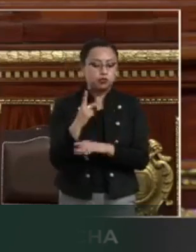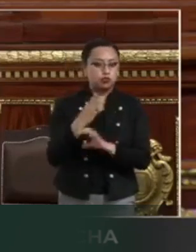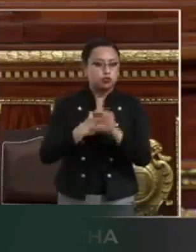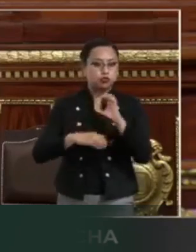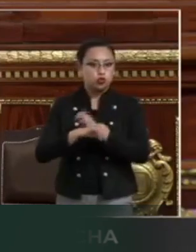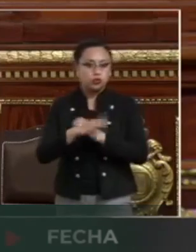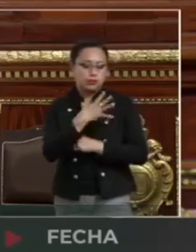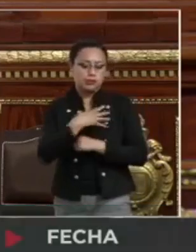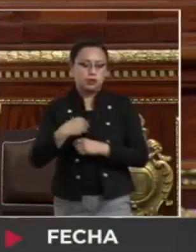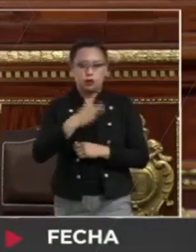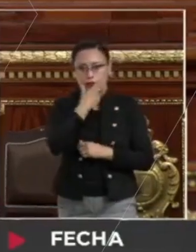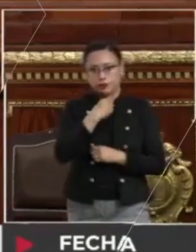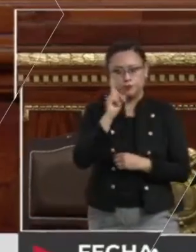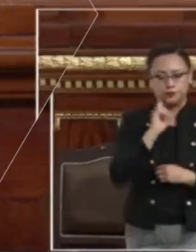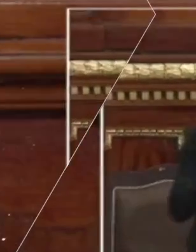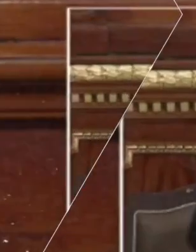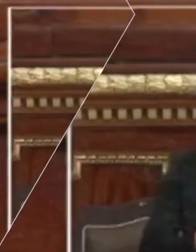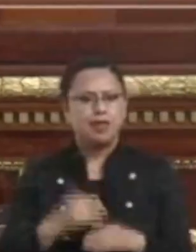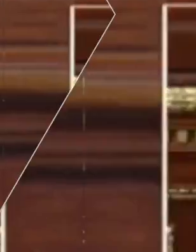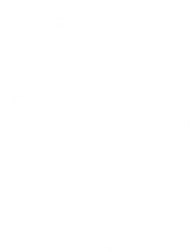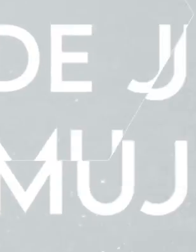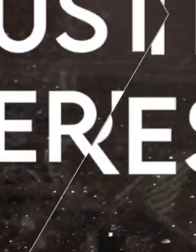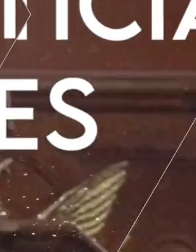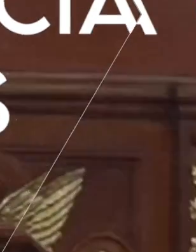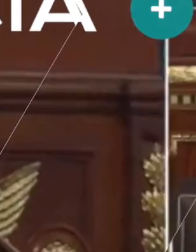la decisión de divorciarse.